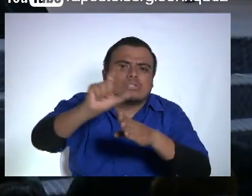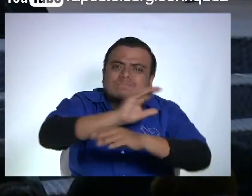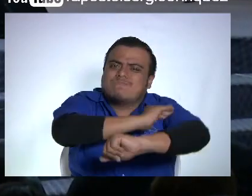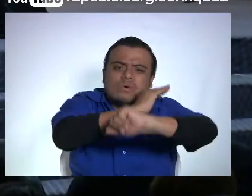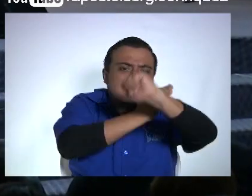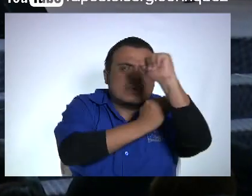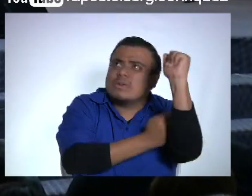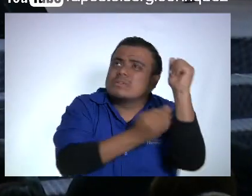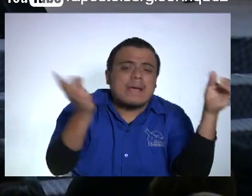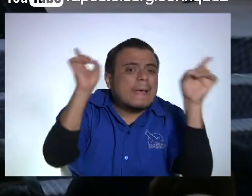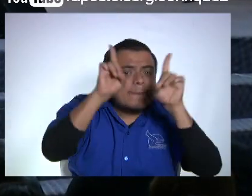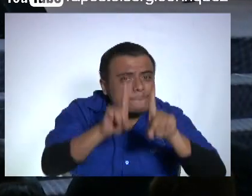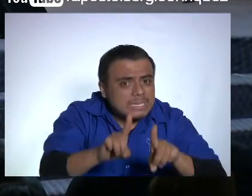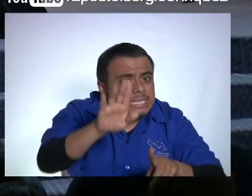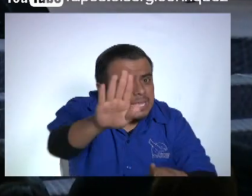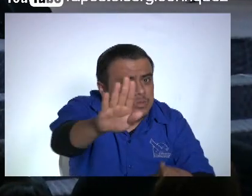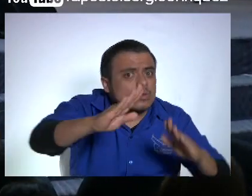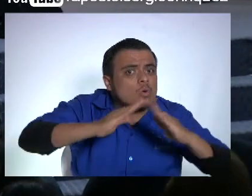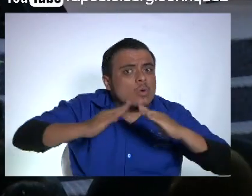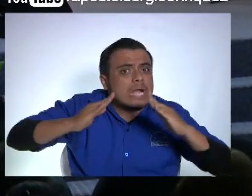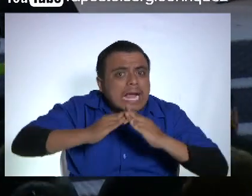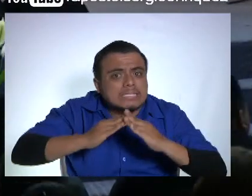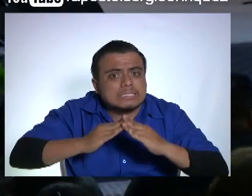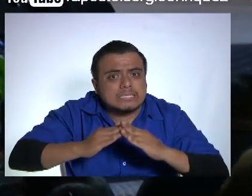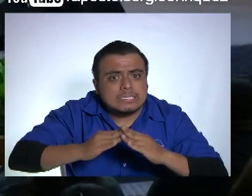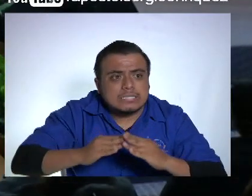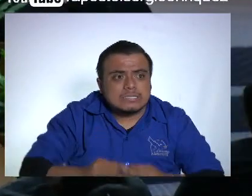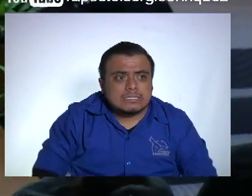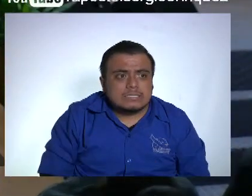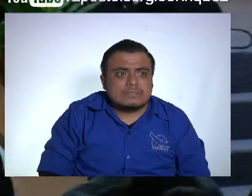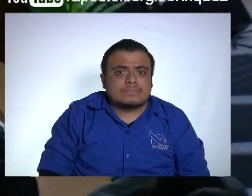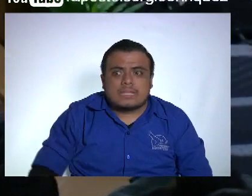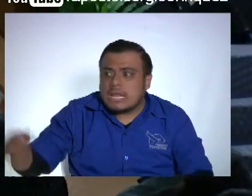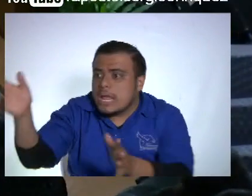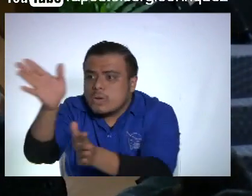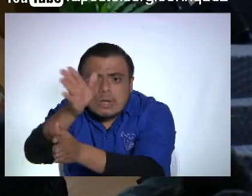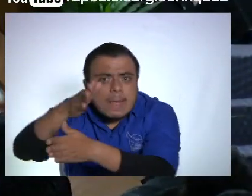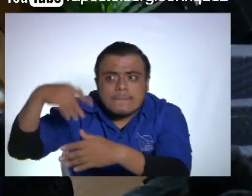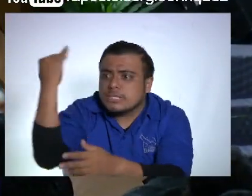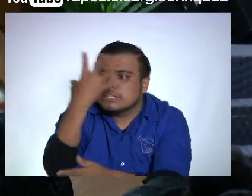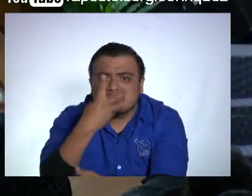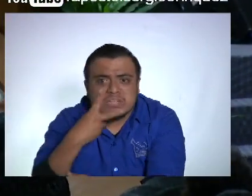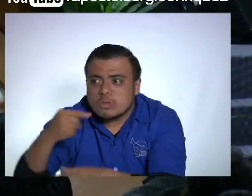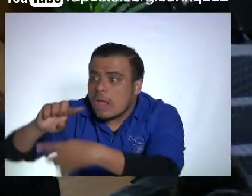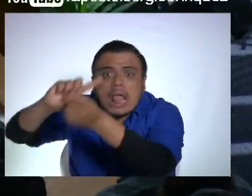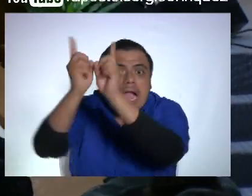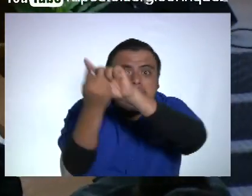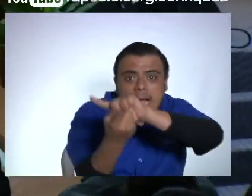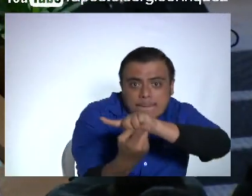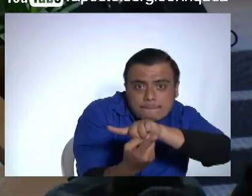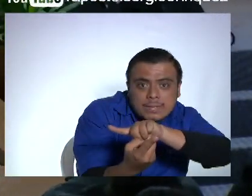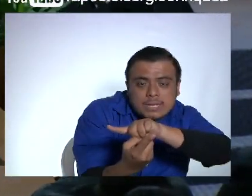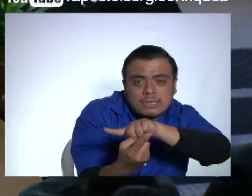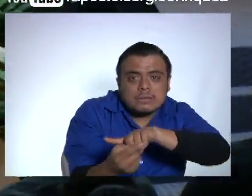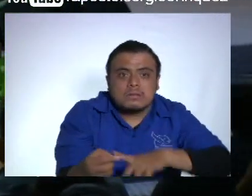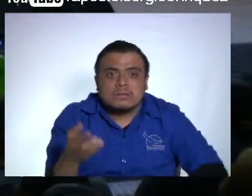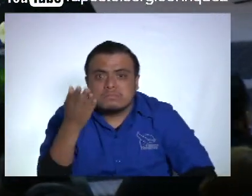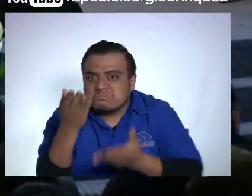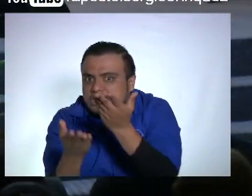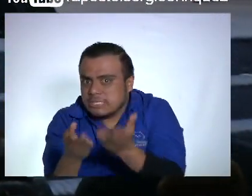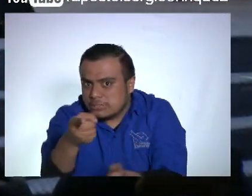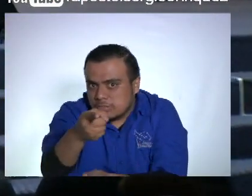casa. En tu casa los ambientes van a cambiar. Aleluya. Tal vez ya te ibas a